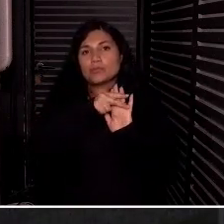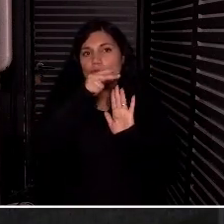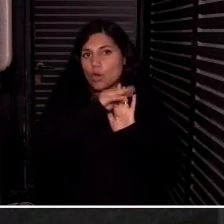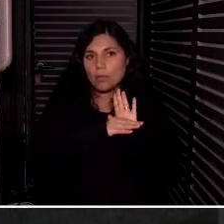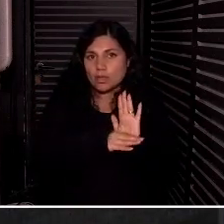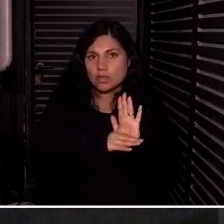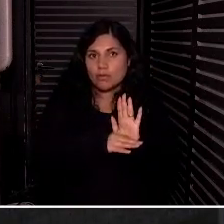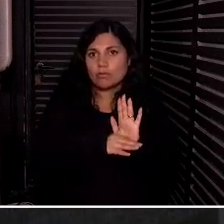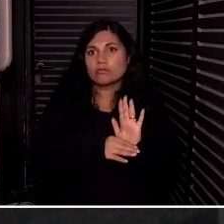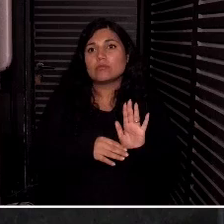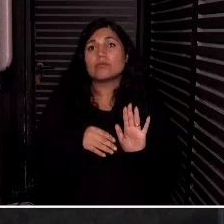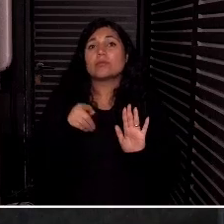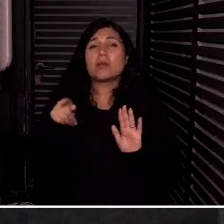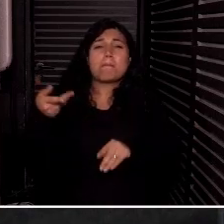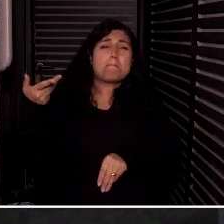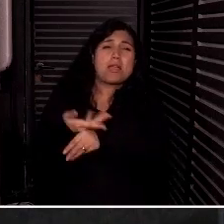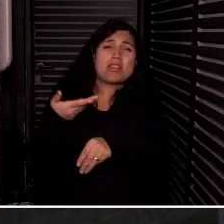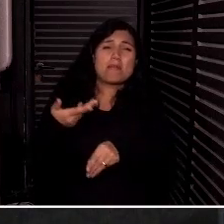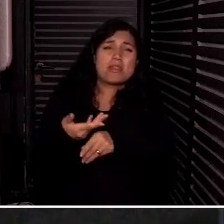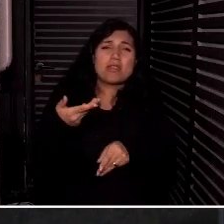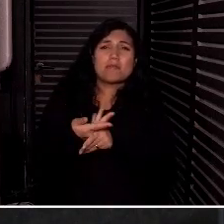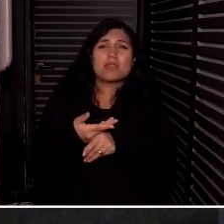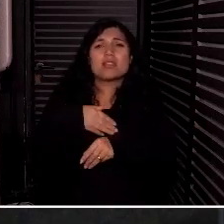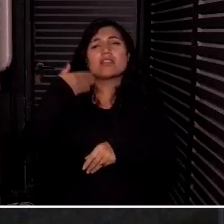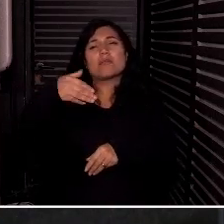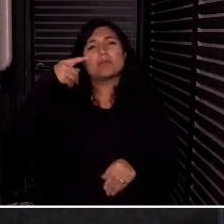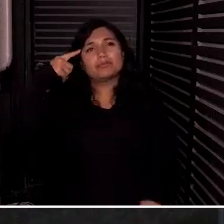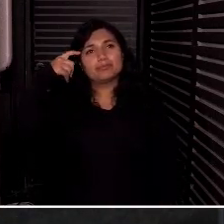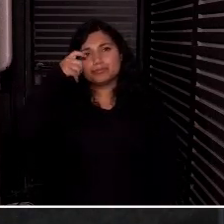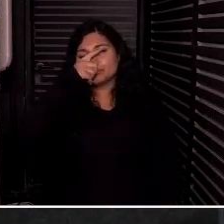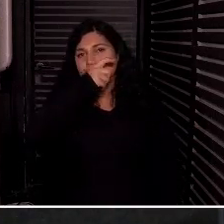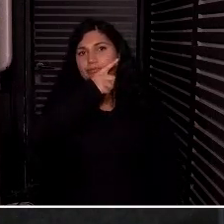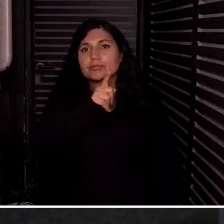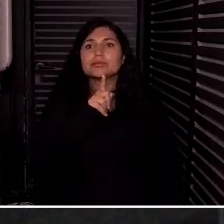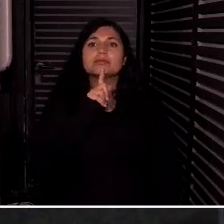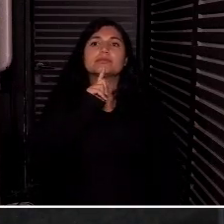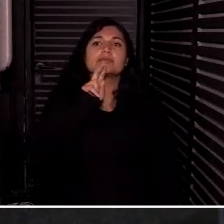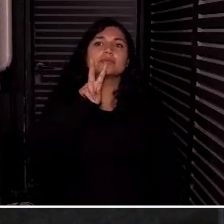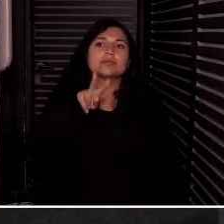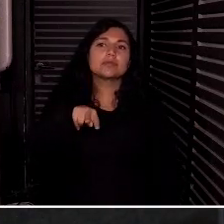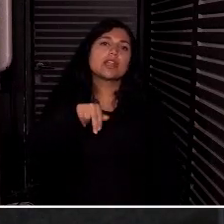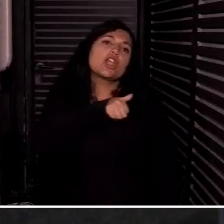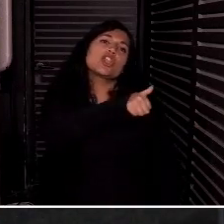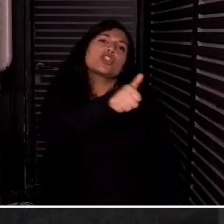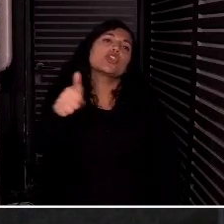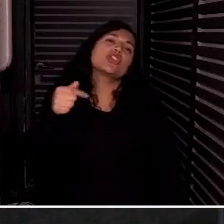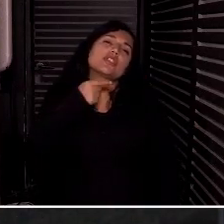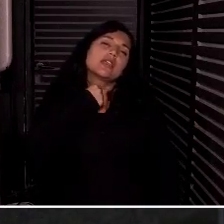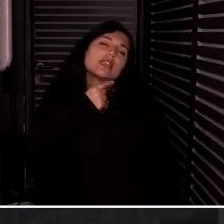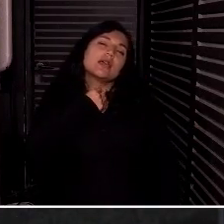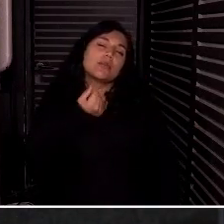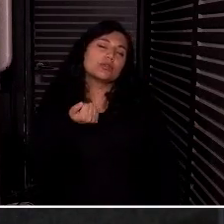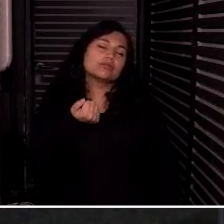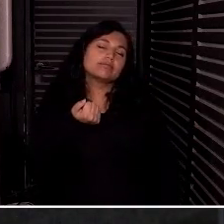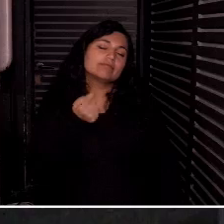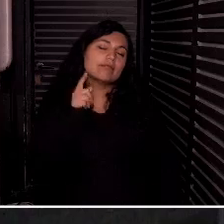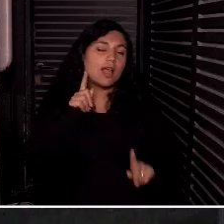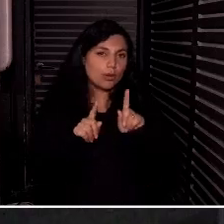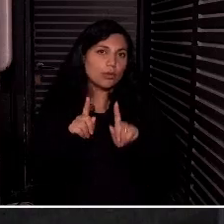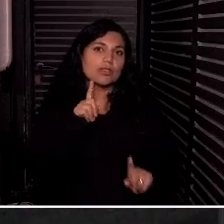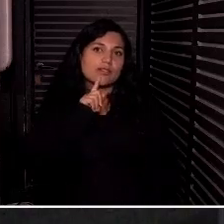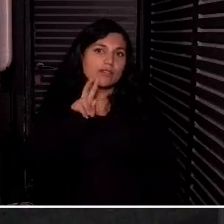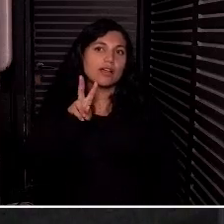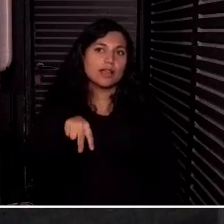procesos de mismo financiamiento pero respecto a tvn todos queremos algo de tvn esa sería mi perfecto